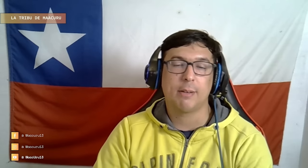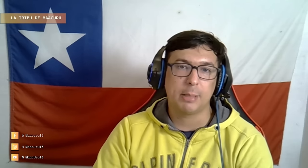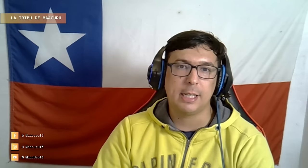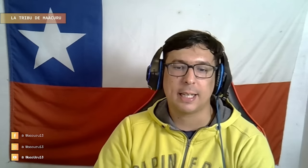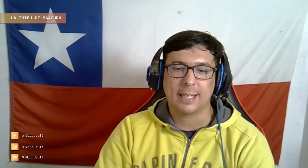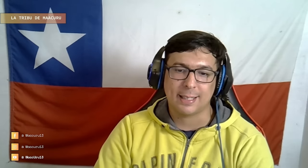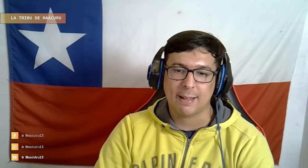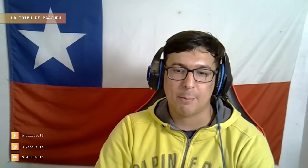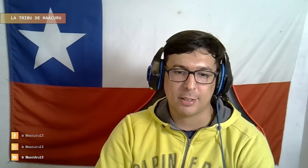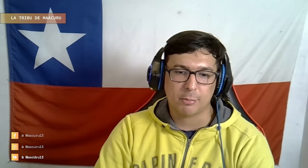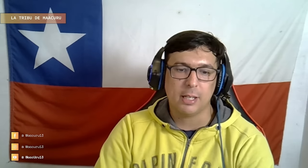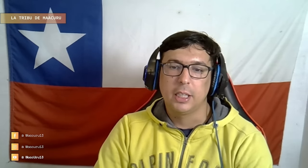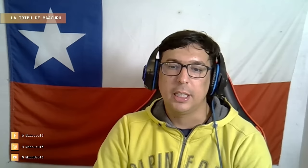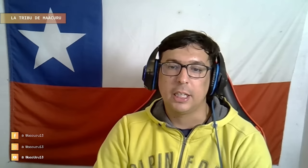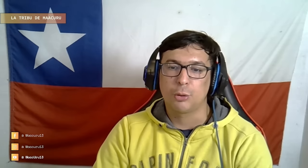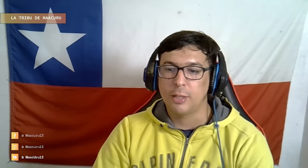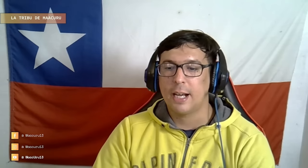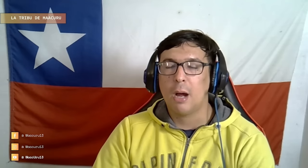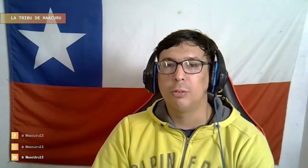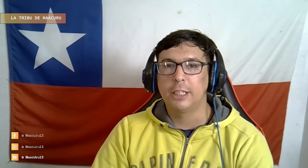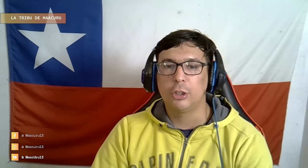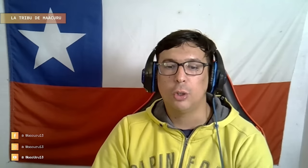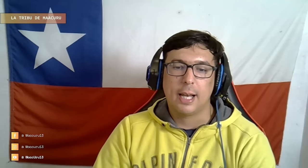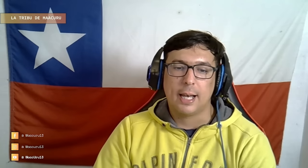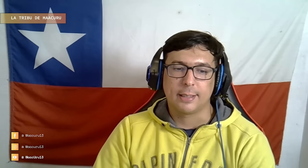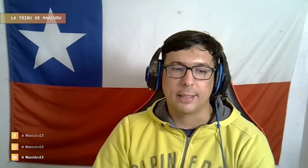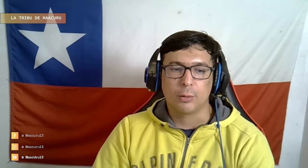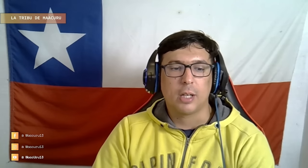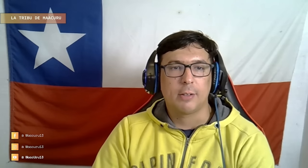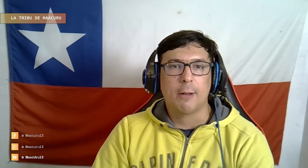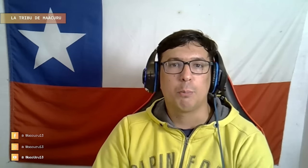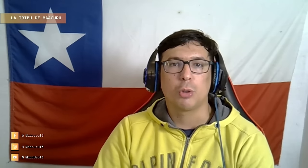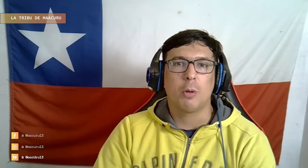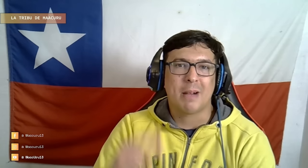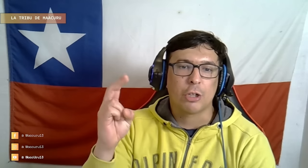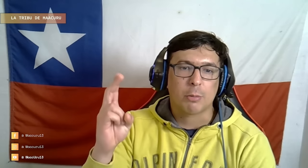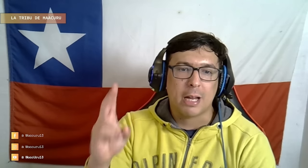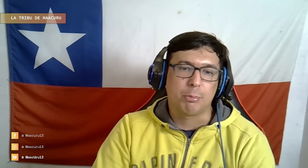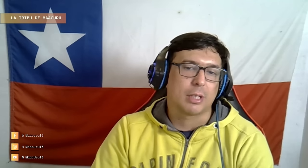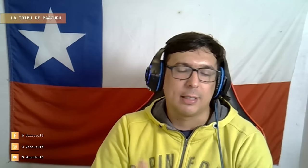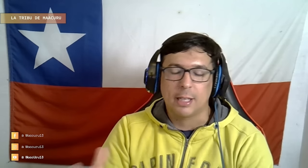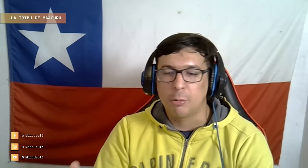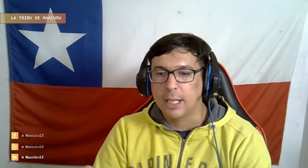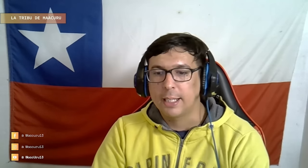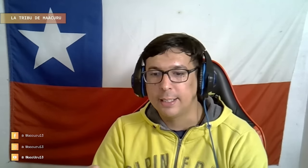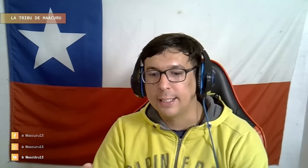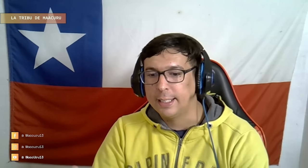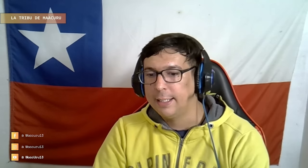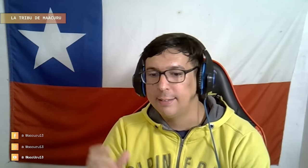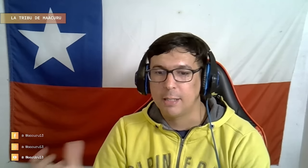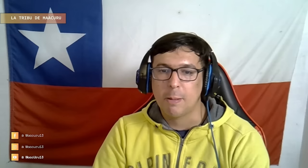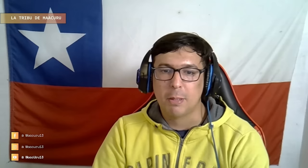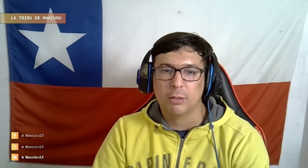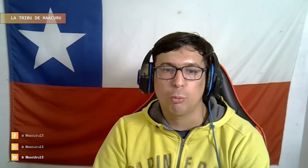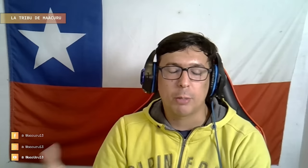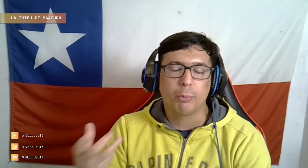una familia que la estaba pasando mal y ayudar a un niño a tener una vida un poco más normal, porque digamos que hay gente que